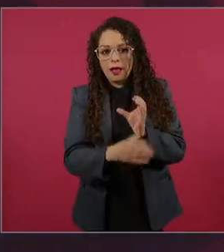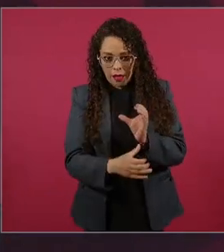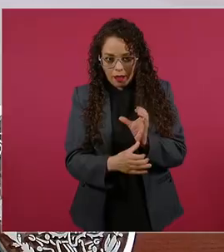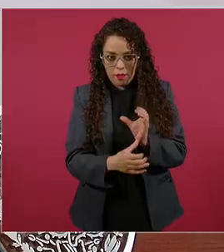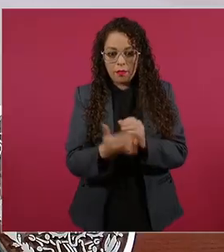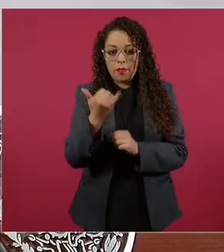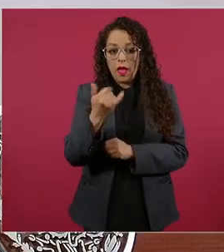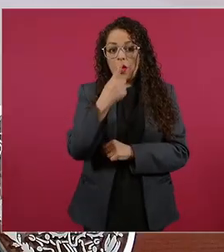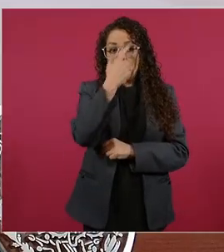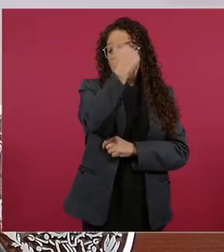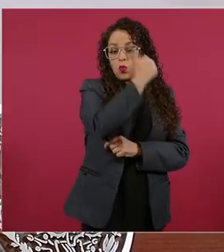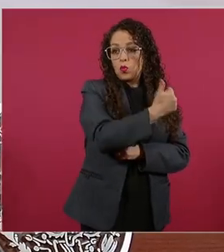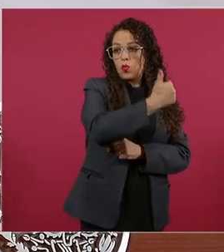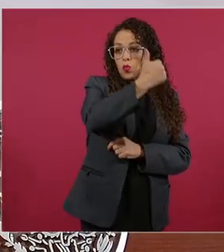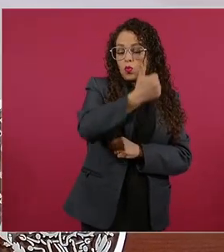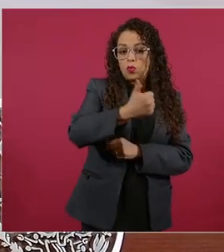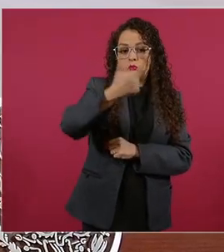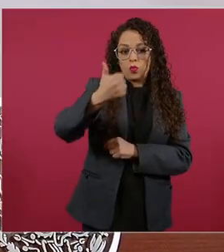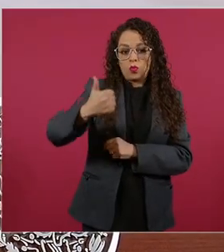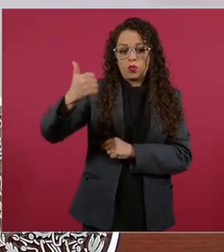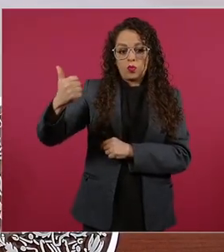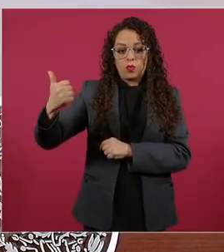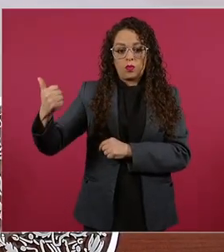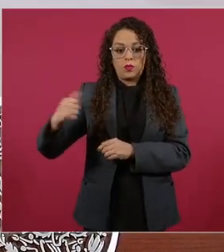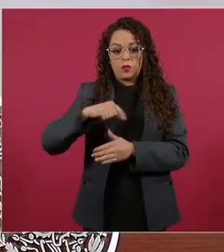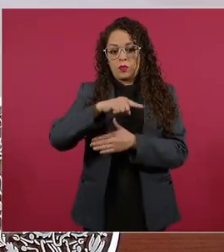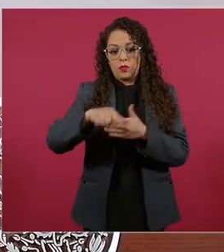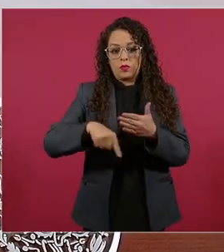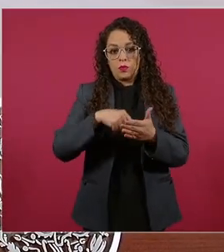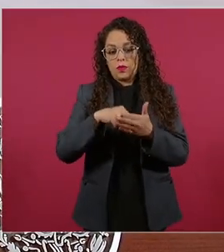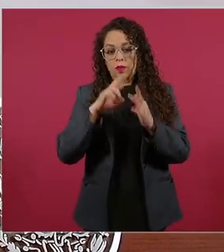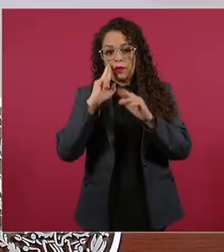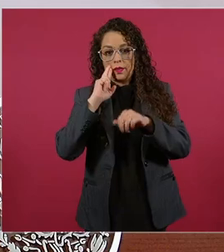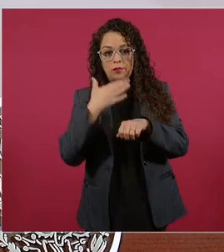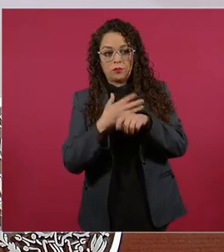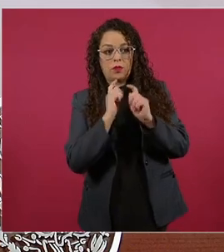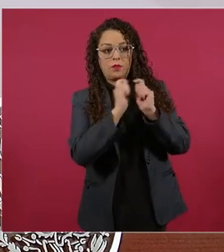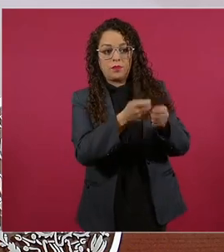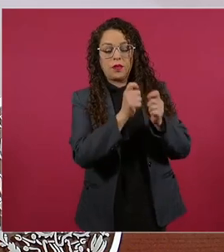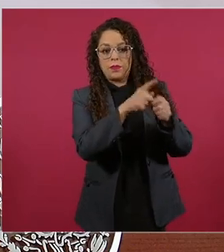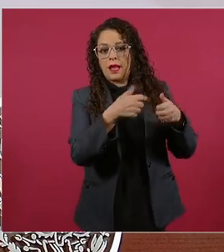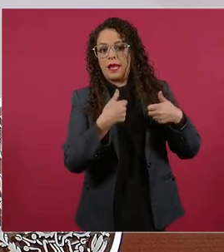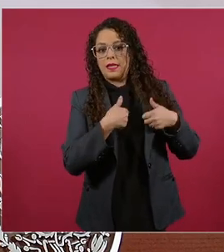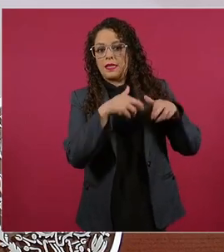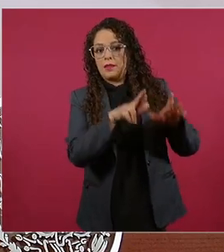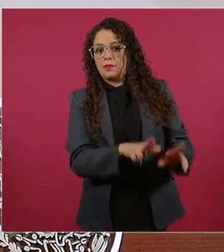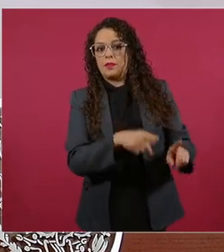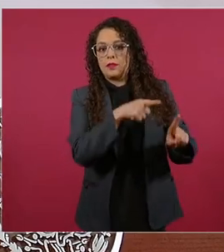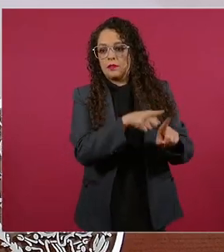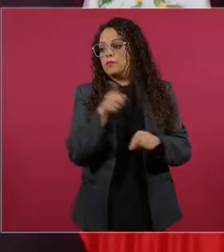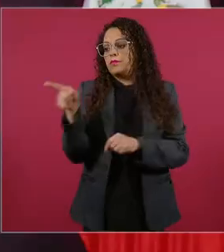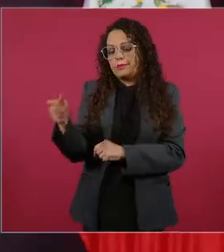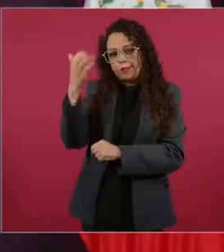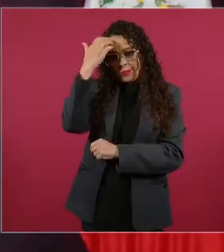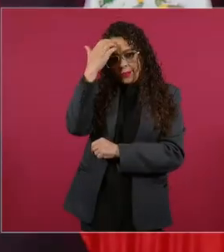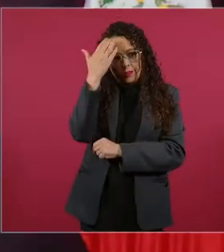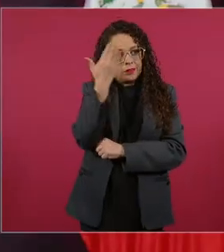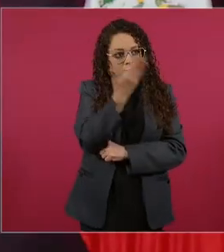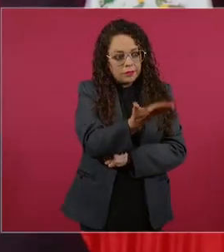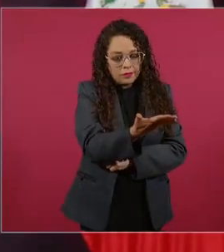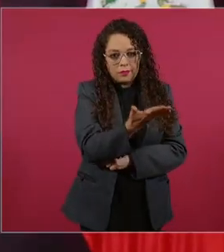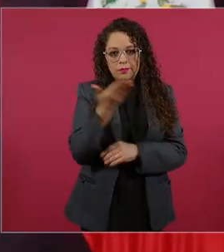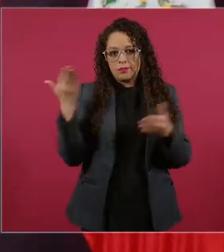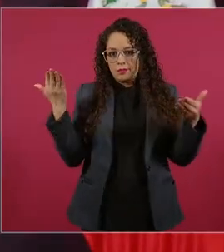representantes de los encargos, no solo de los cargos,